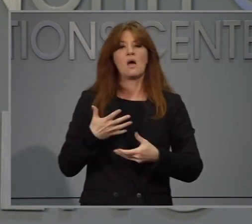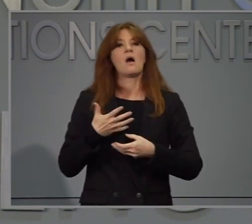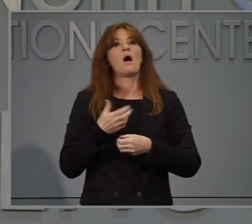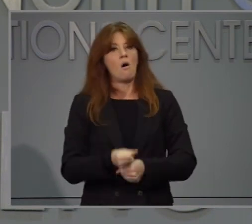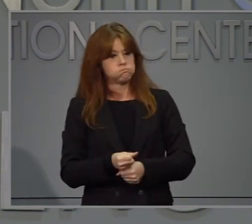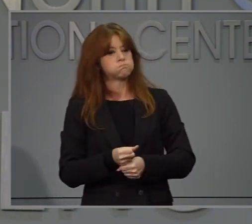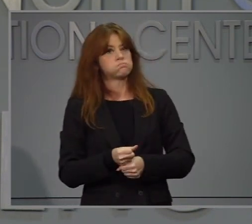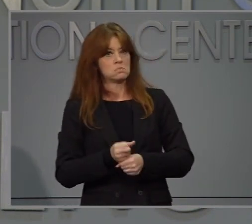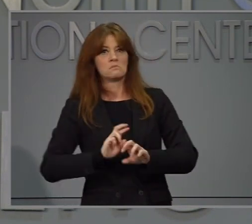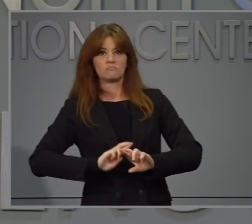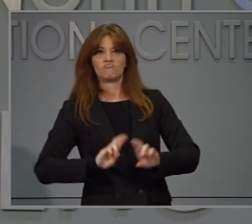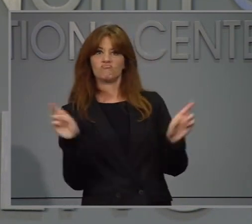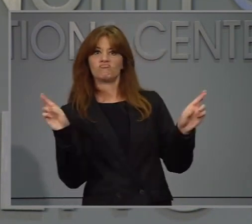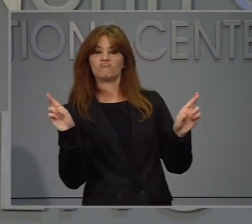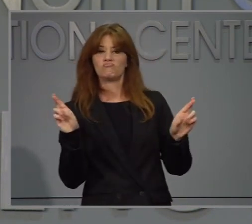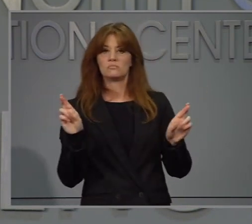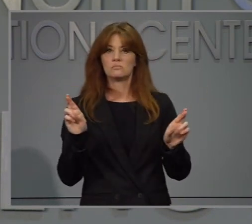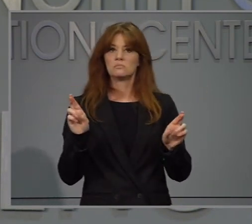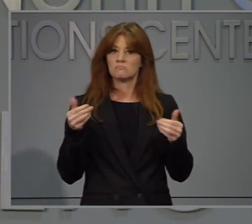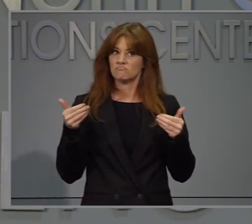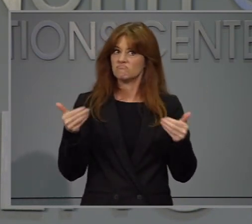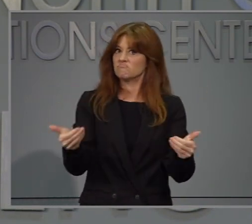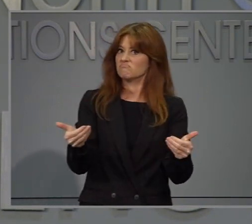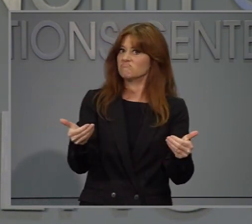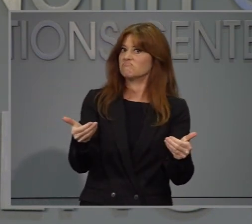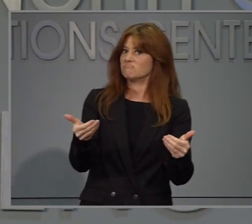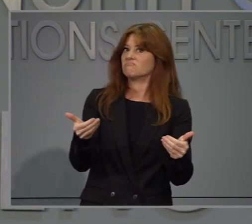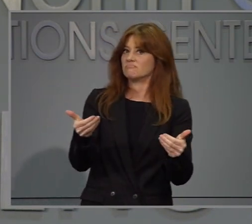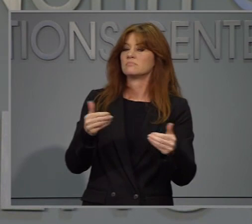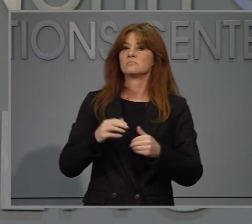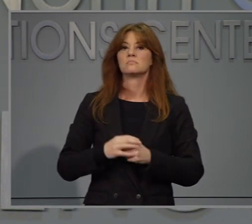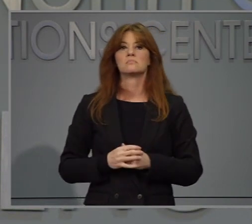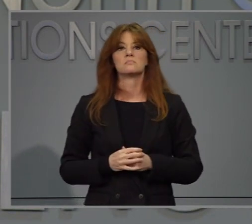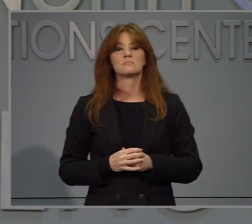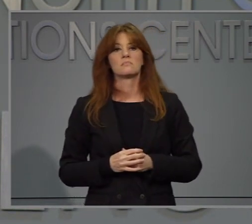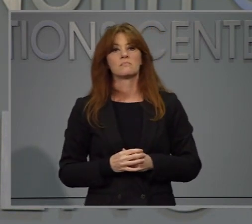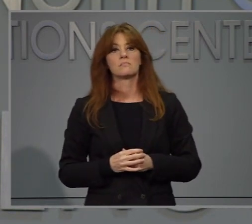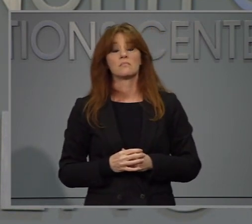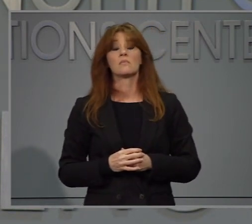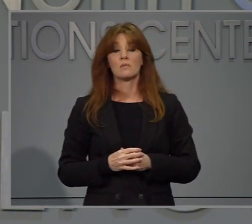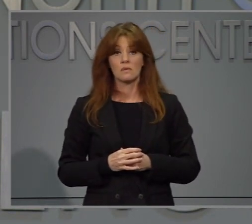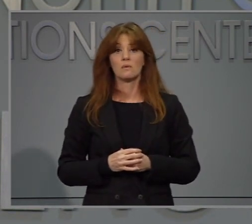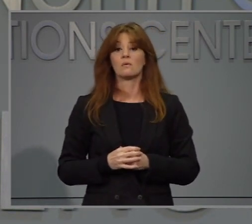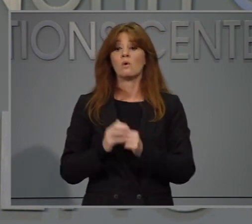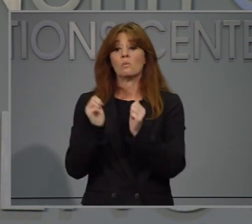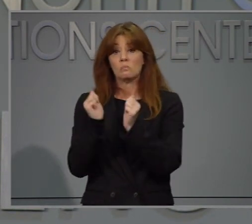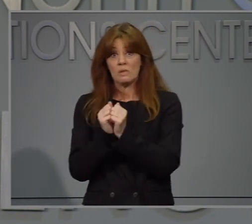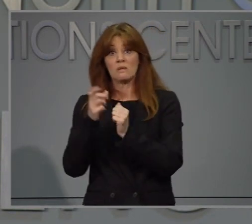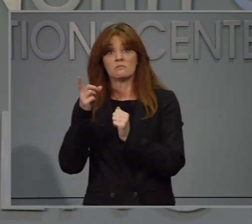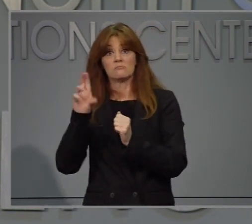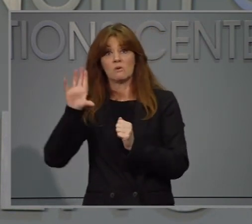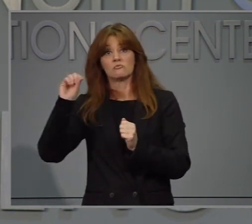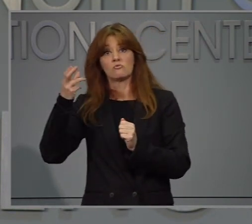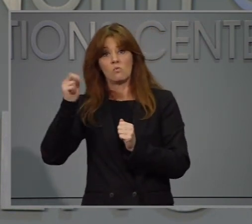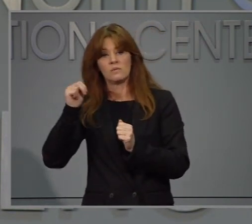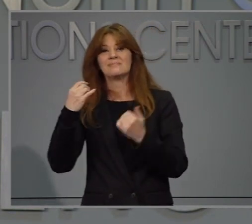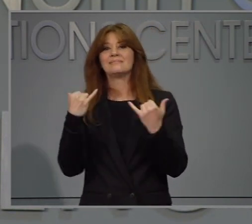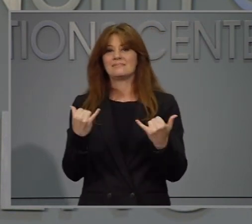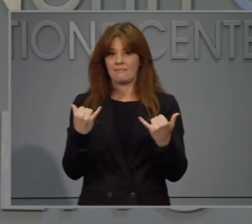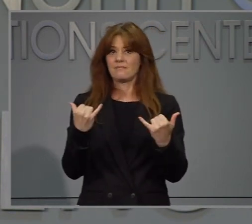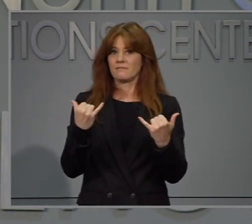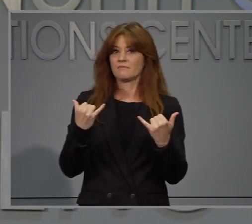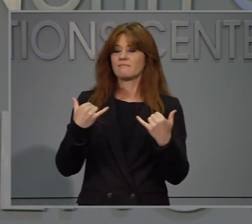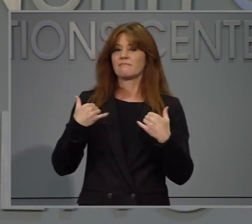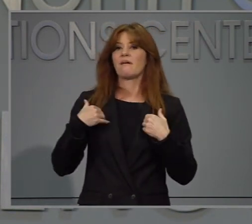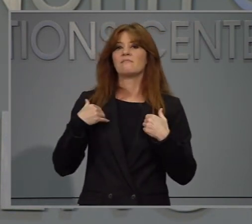la confianza a las instituciones y a nosotros de hacerlo de una manera segura para el futuro.